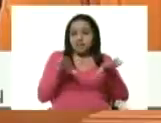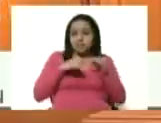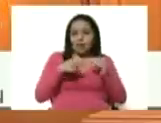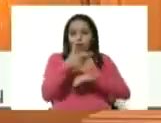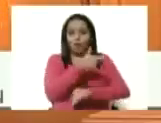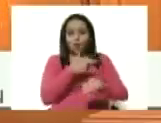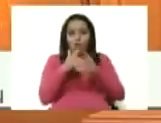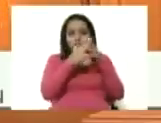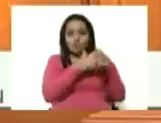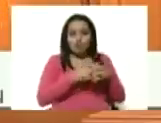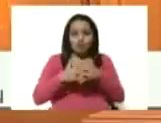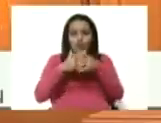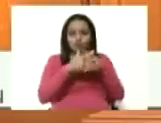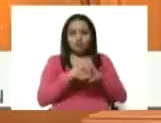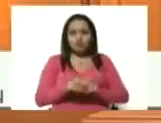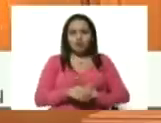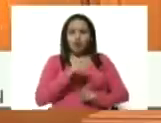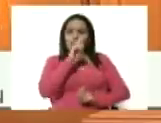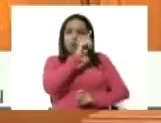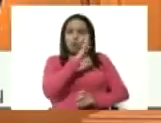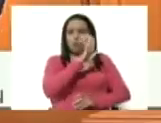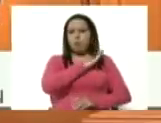Unidos como su oposición,